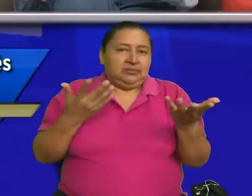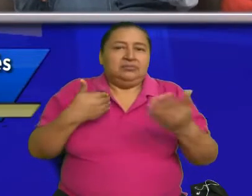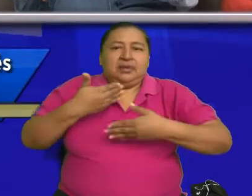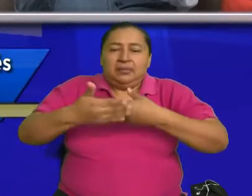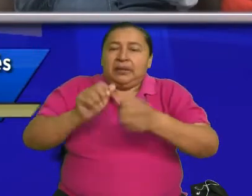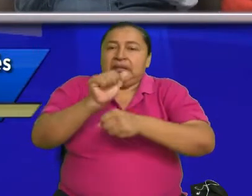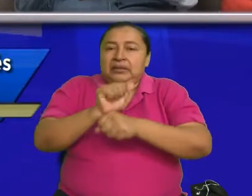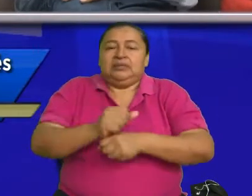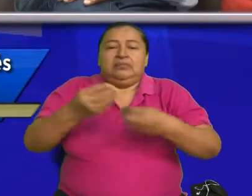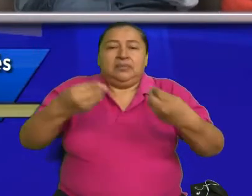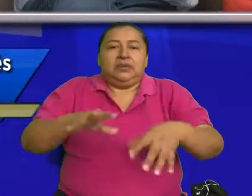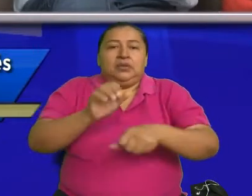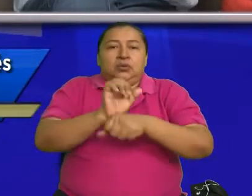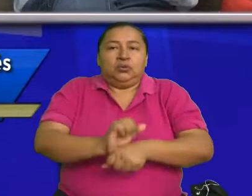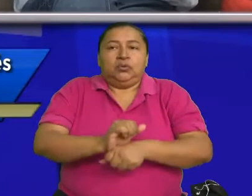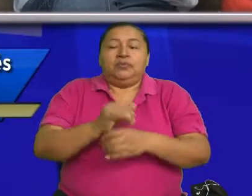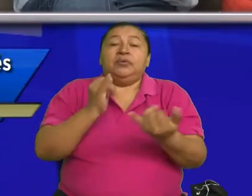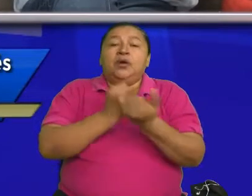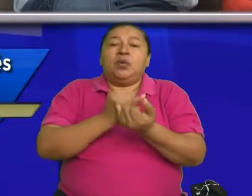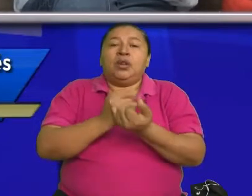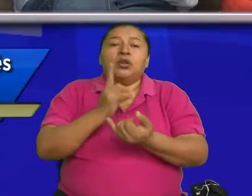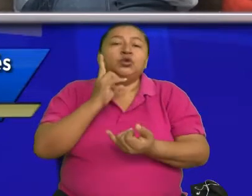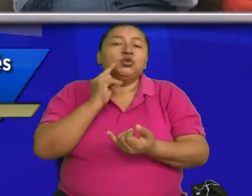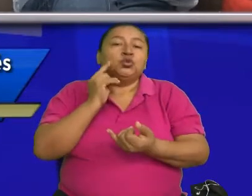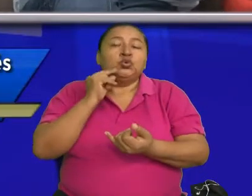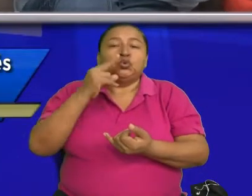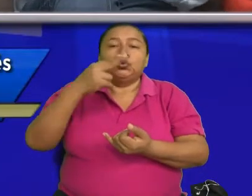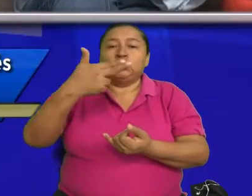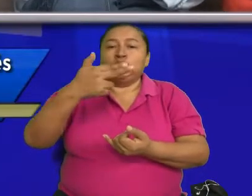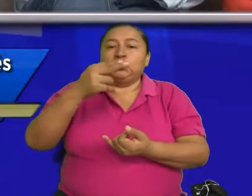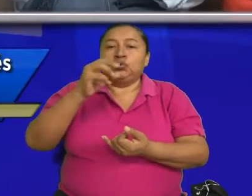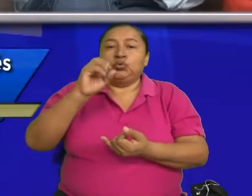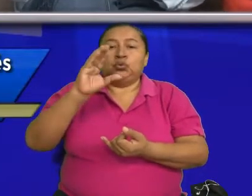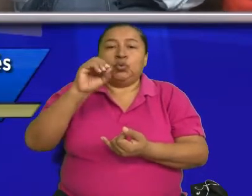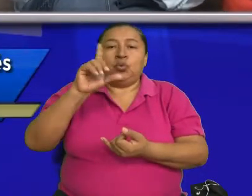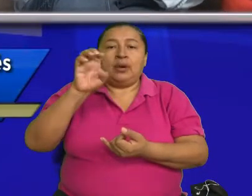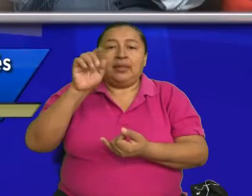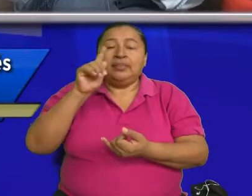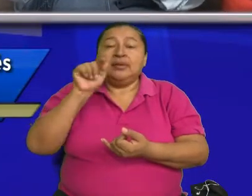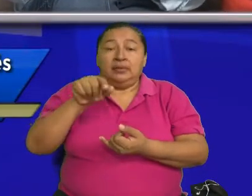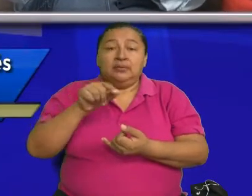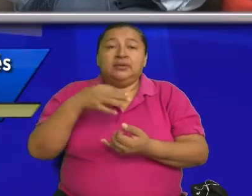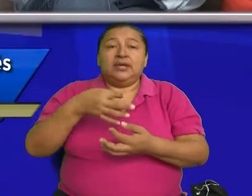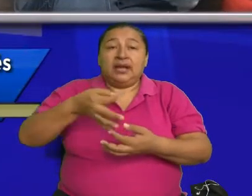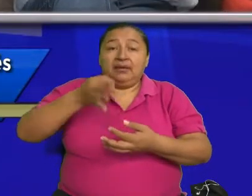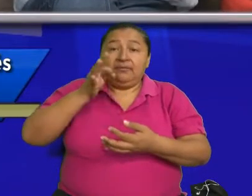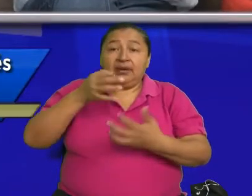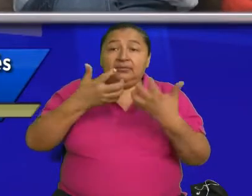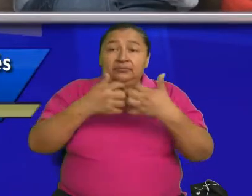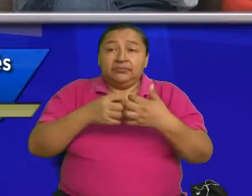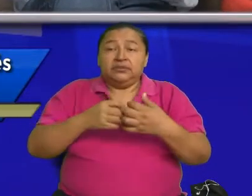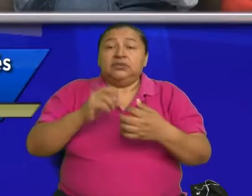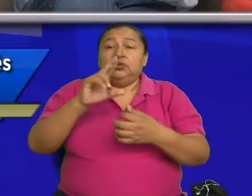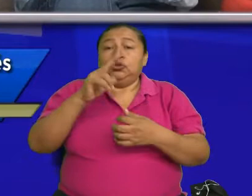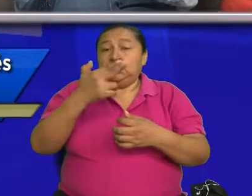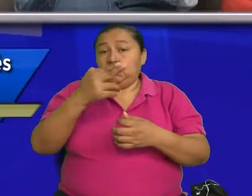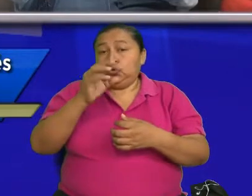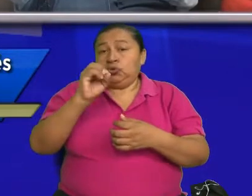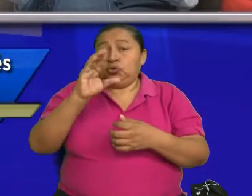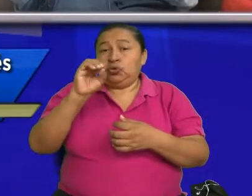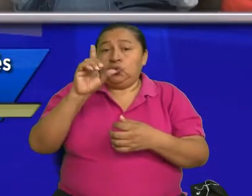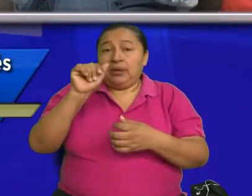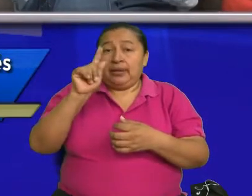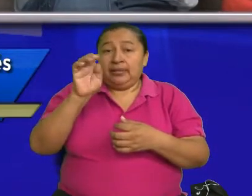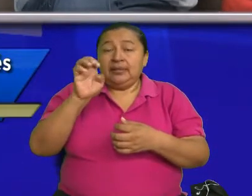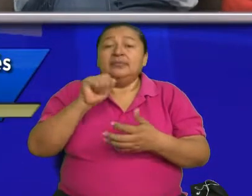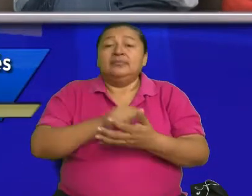perdiendo. Como se perdió también el chocolate y lo sustituyó el café. Te ofrecen café. Antes era chocolate. Pero mi